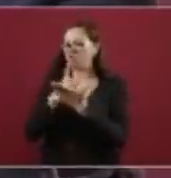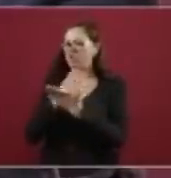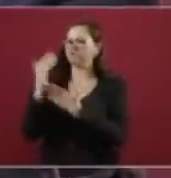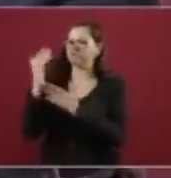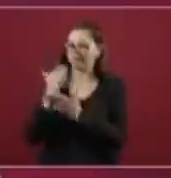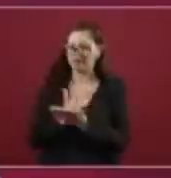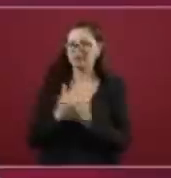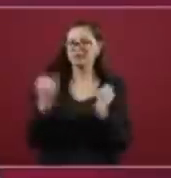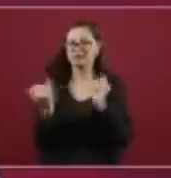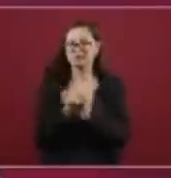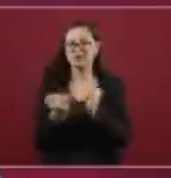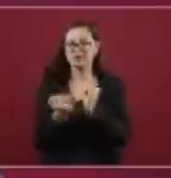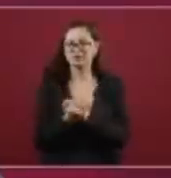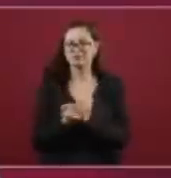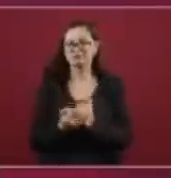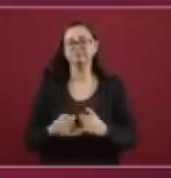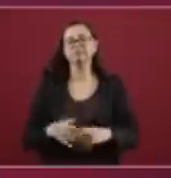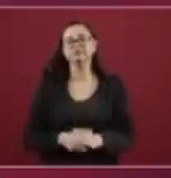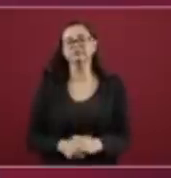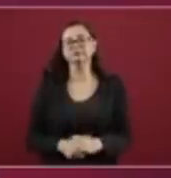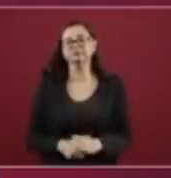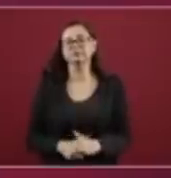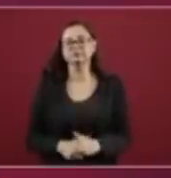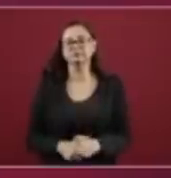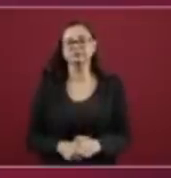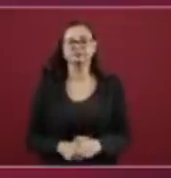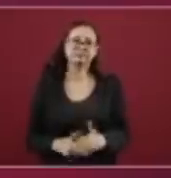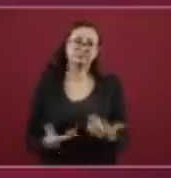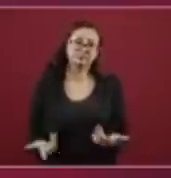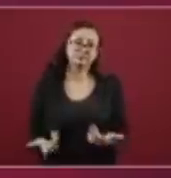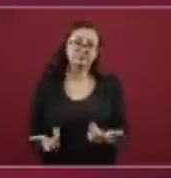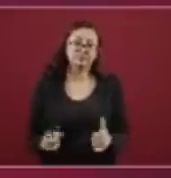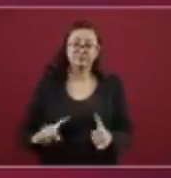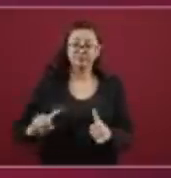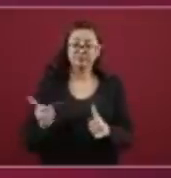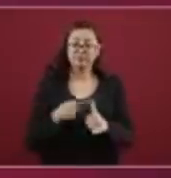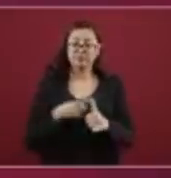es primero el daño que ocasionan